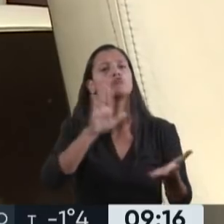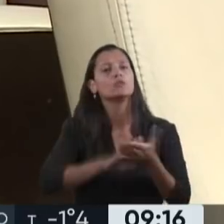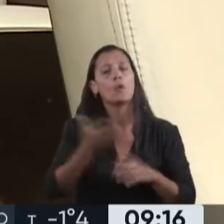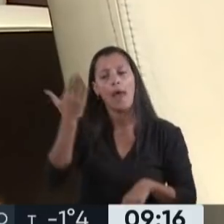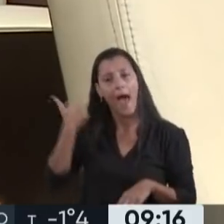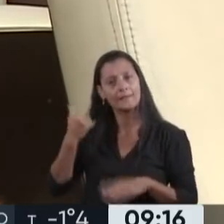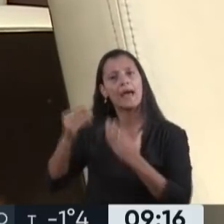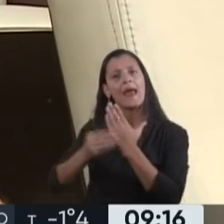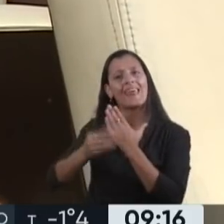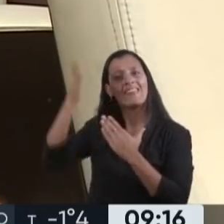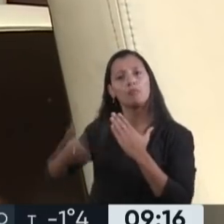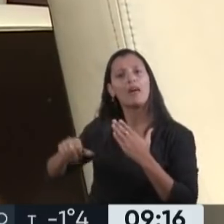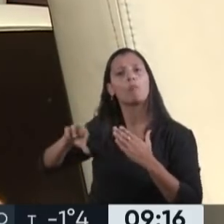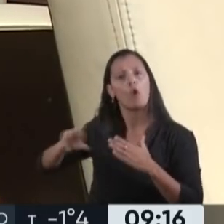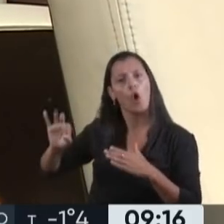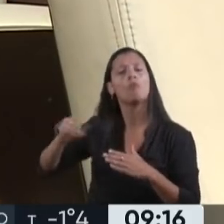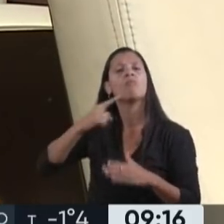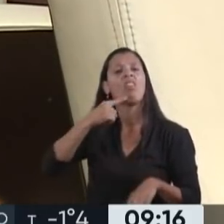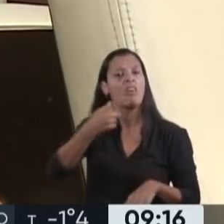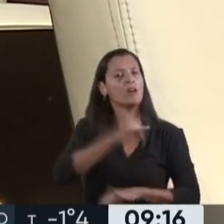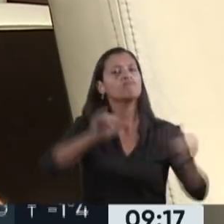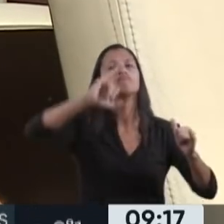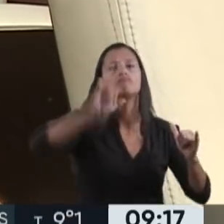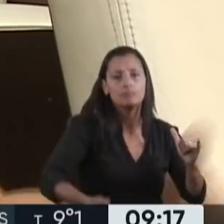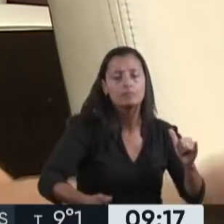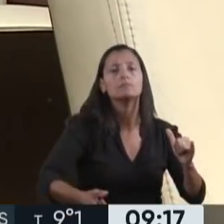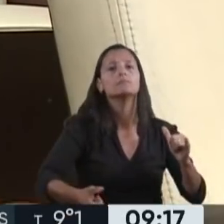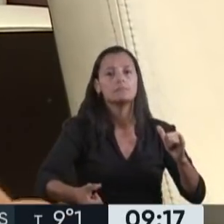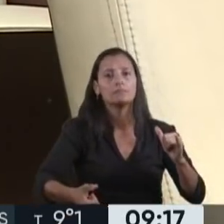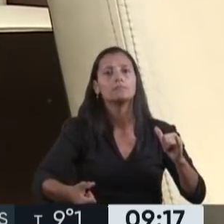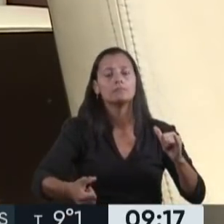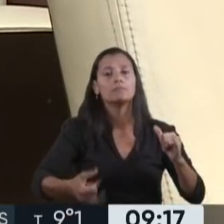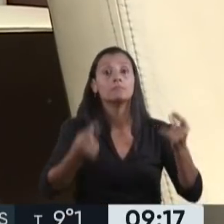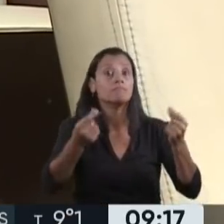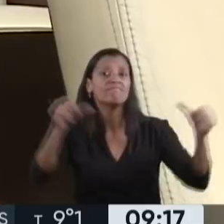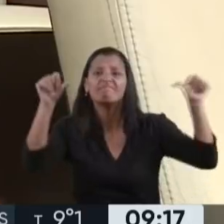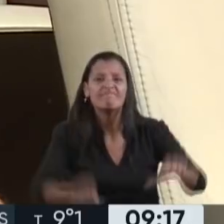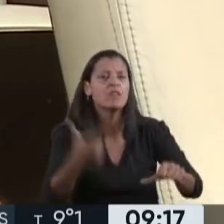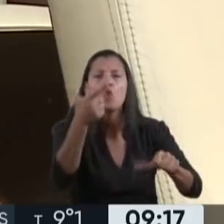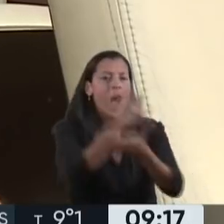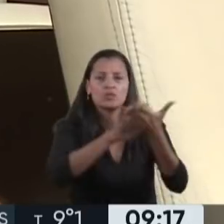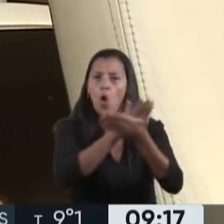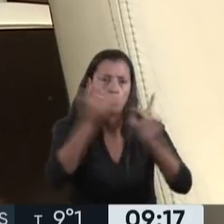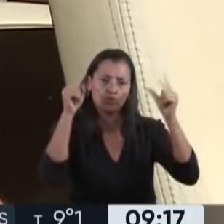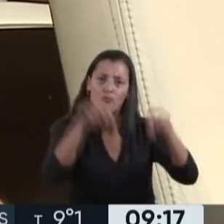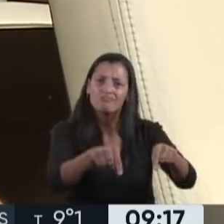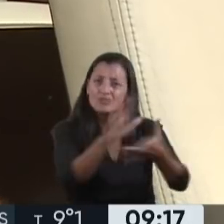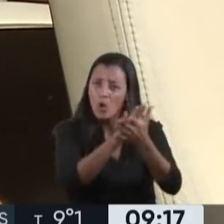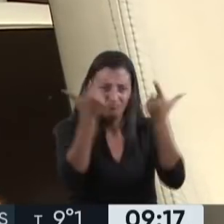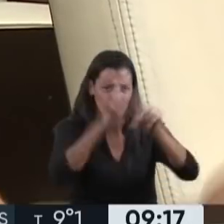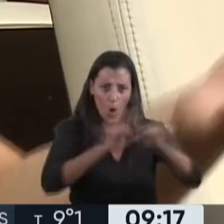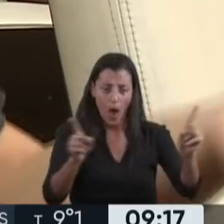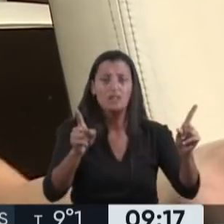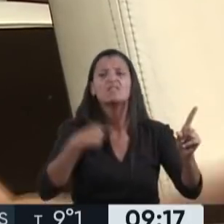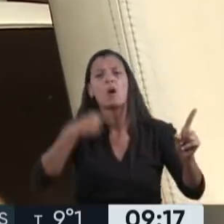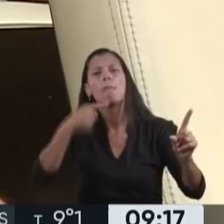ayer el diputado Leopoldo Moró afirmó y sostuvo que el default no es el peor de los remedios y quería preguntarle cuál es la opinión